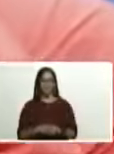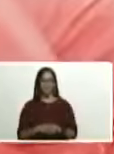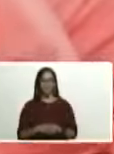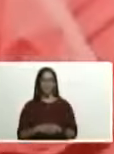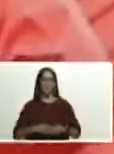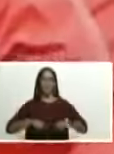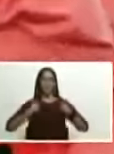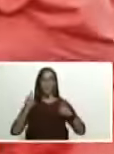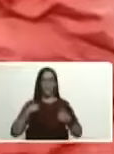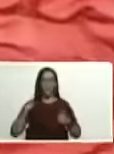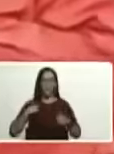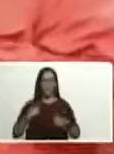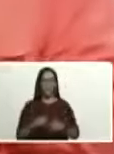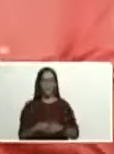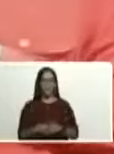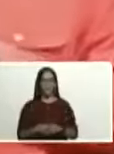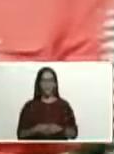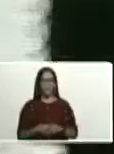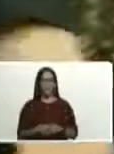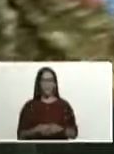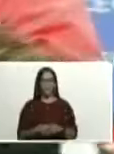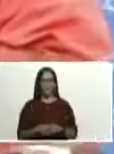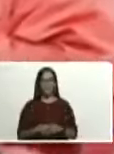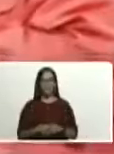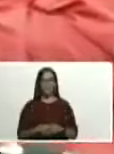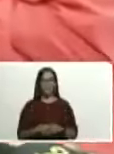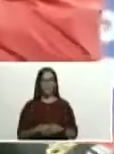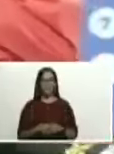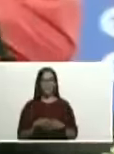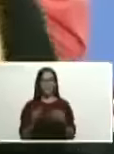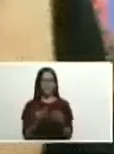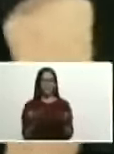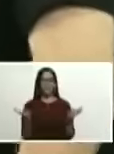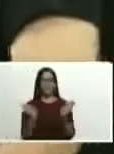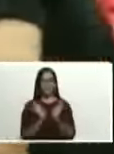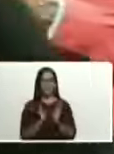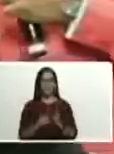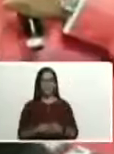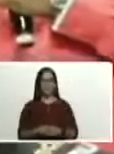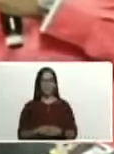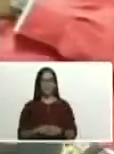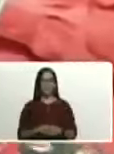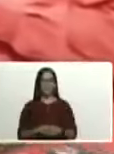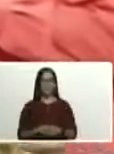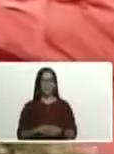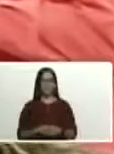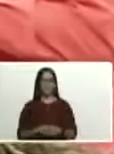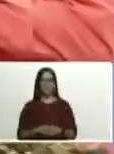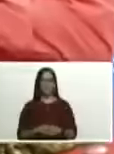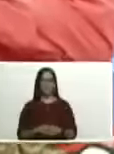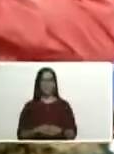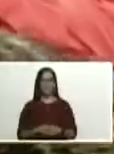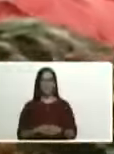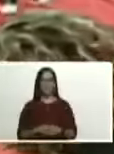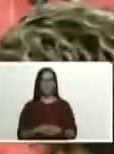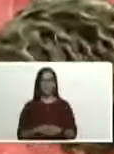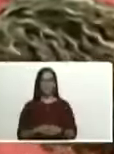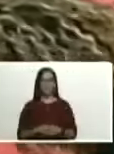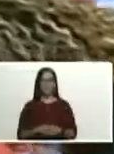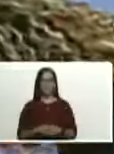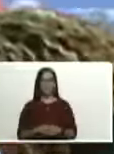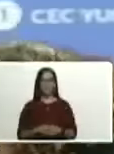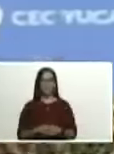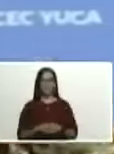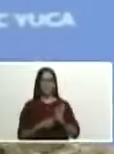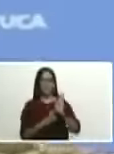¿Qué más tenemos por aquí? ¿Ah? La cesta que es... Para ver, ayúdame por favor, Morelli. Vamos